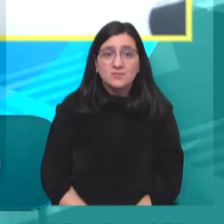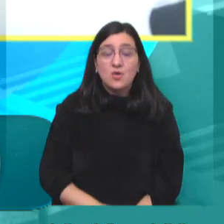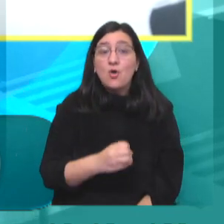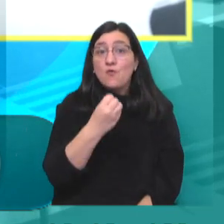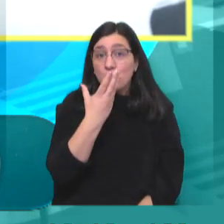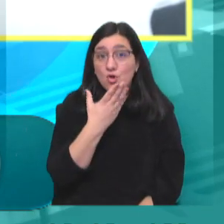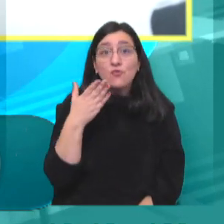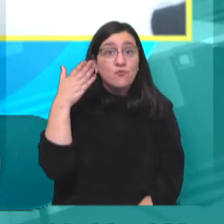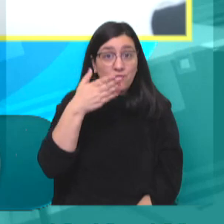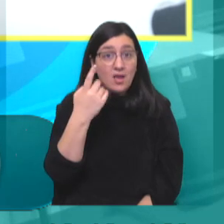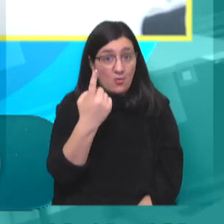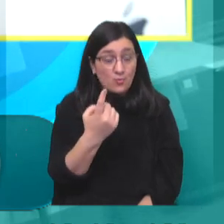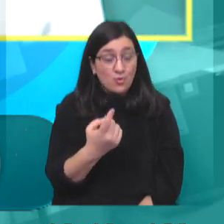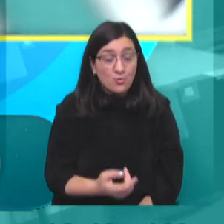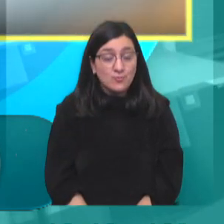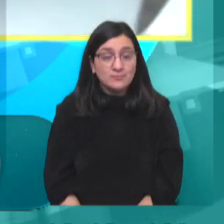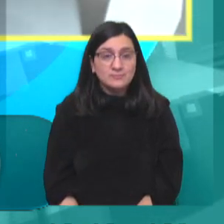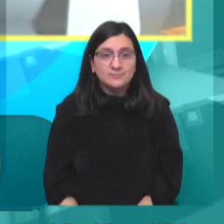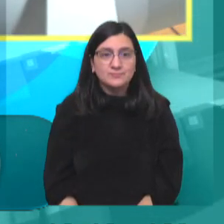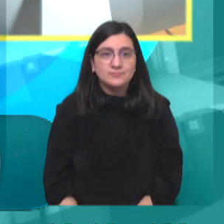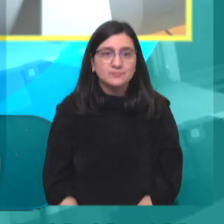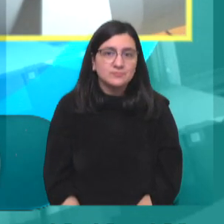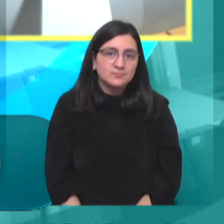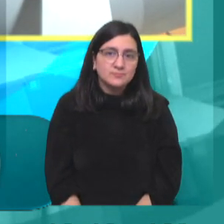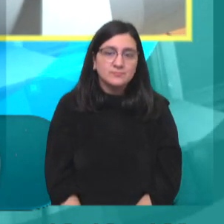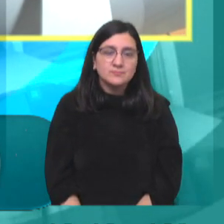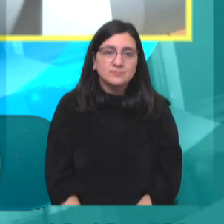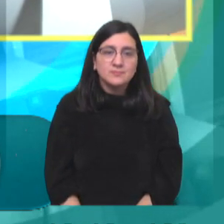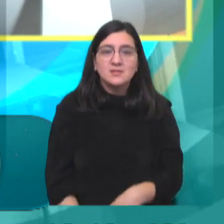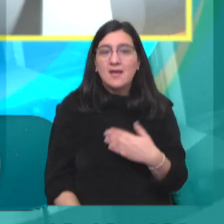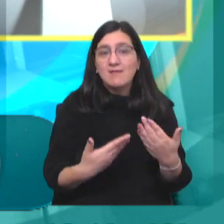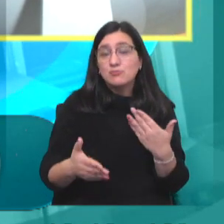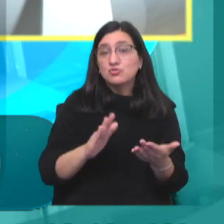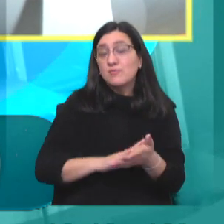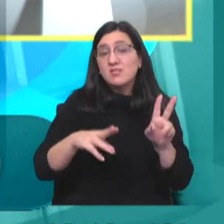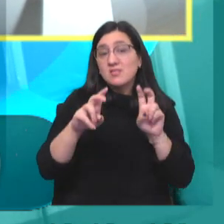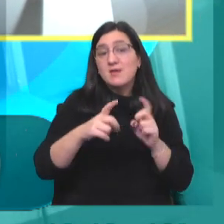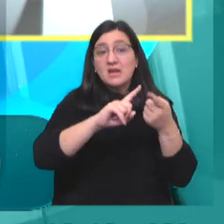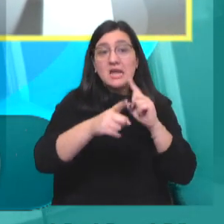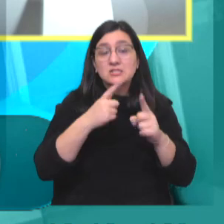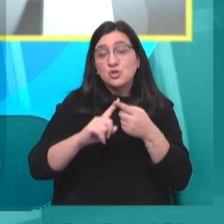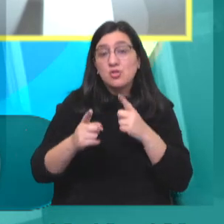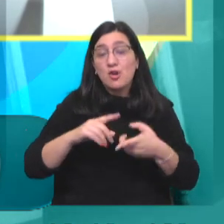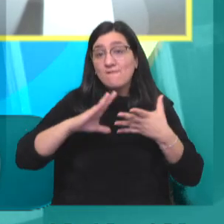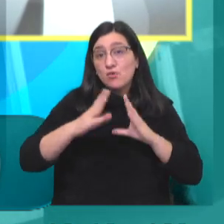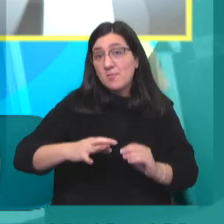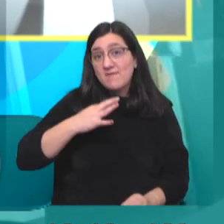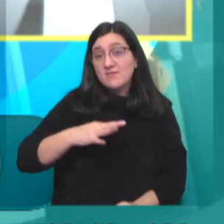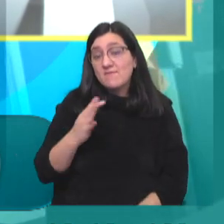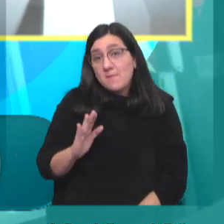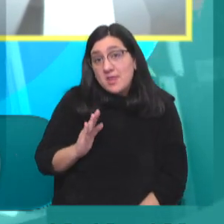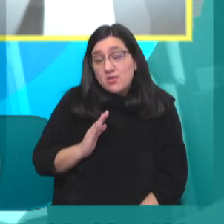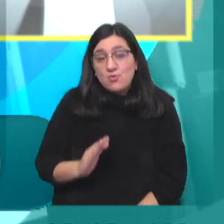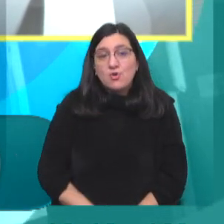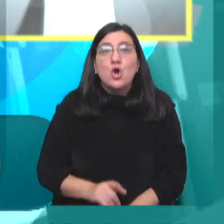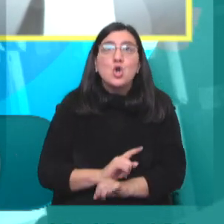en uno de los episodios. Y básicamente es eso, hablar de temas que tienen que ver con el estilo de vida femenino. No solo